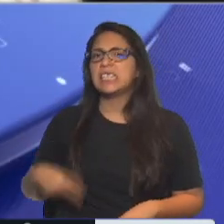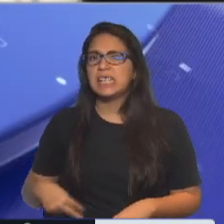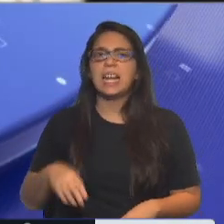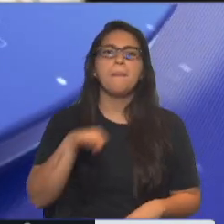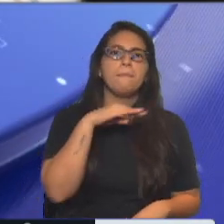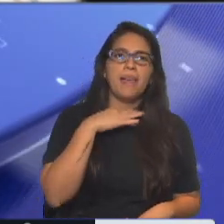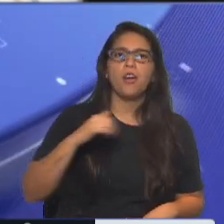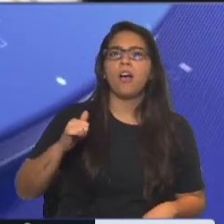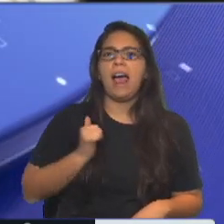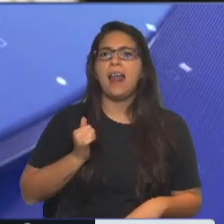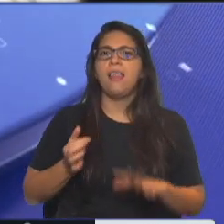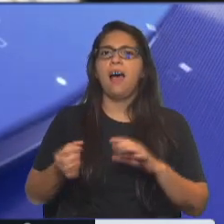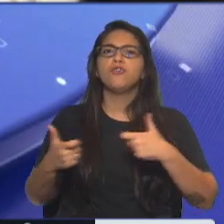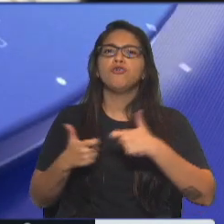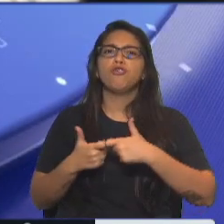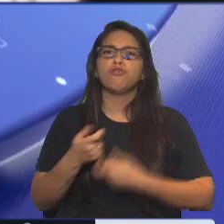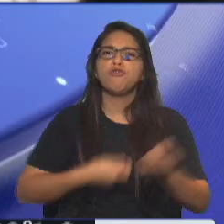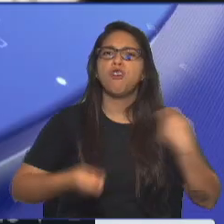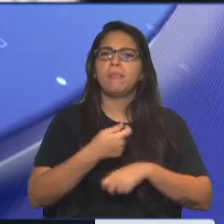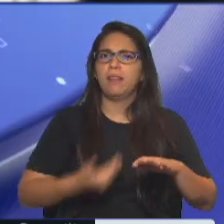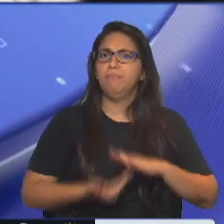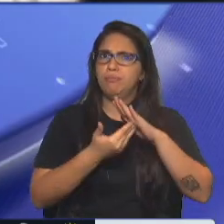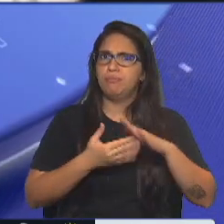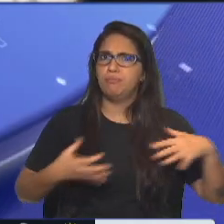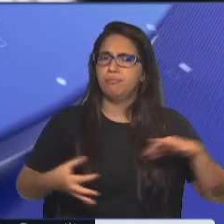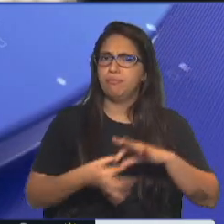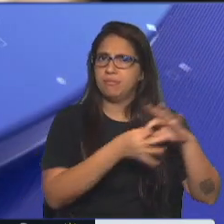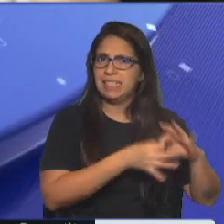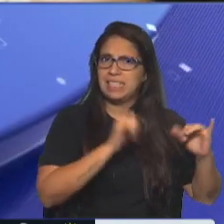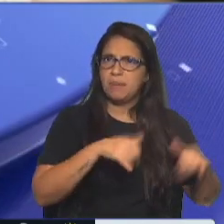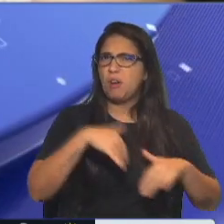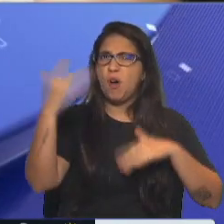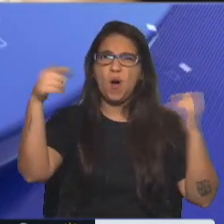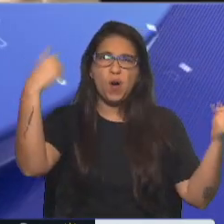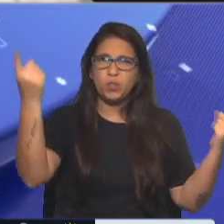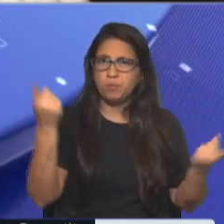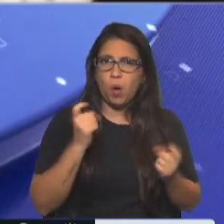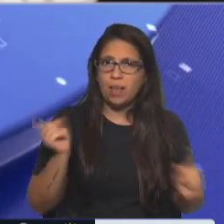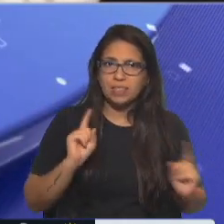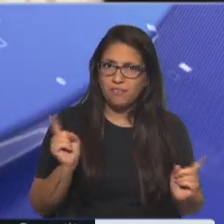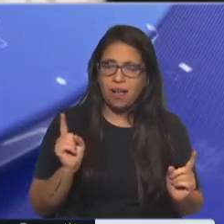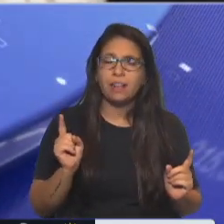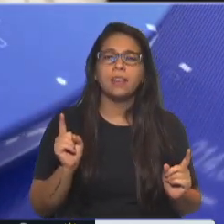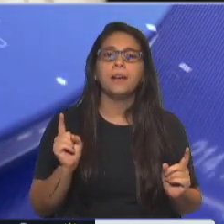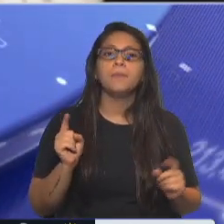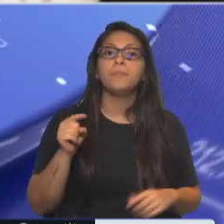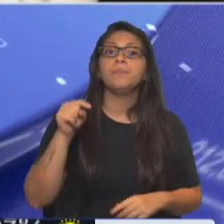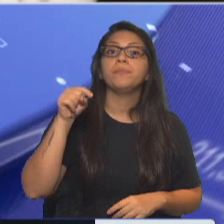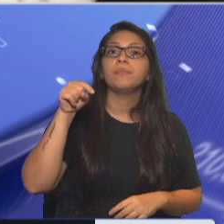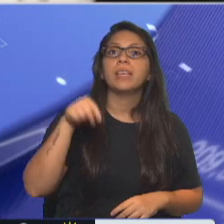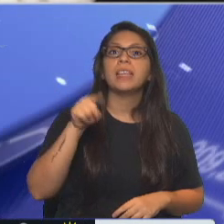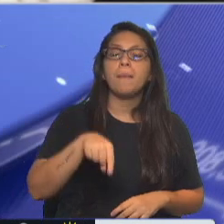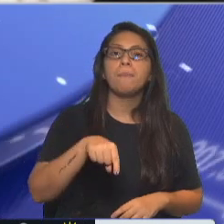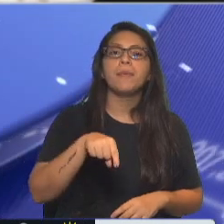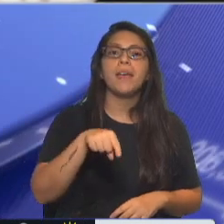México, sea Canadá, digamos el país o el bloque al que se haga referencia, y este llamado a lo que se denomina proteccionismo,